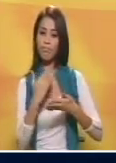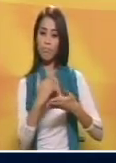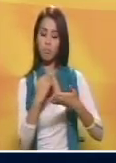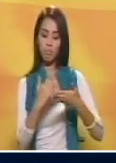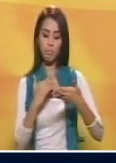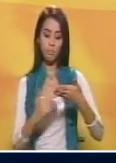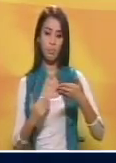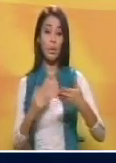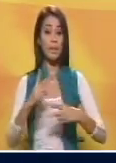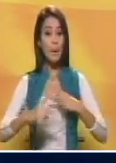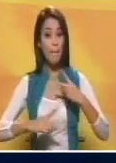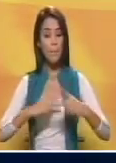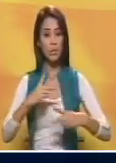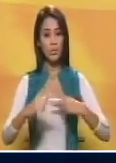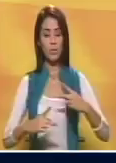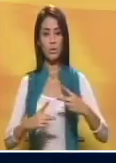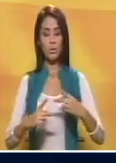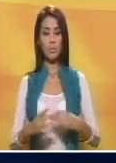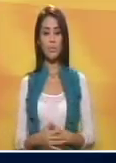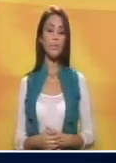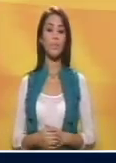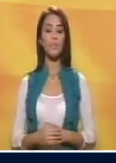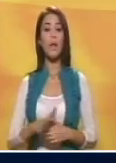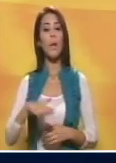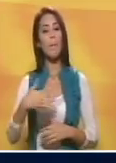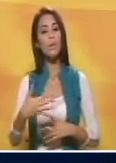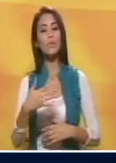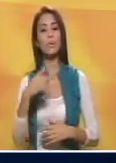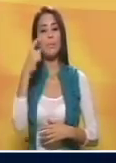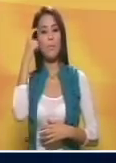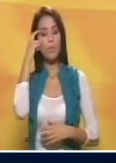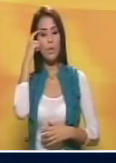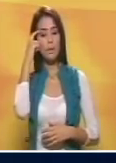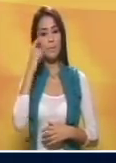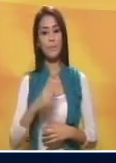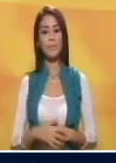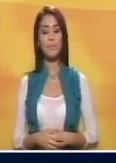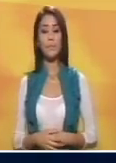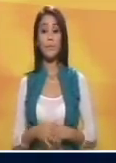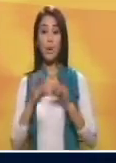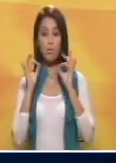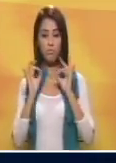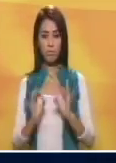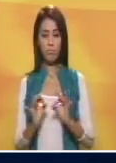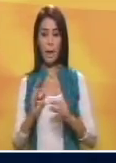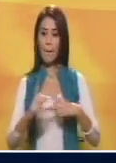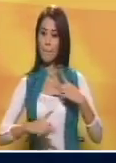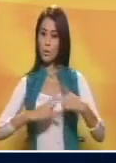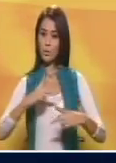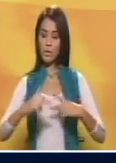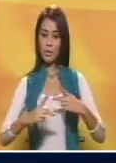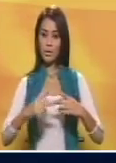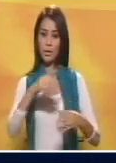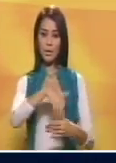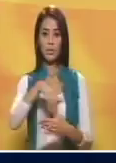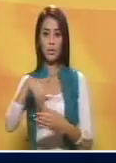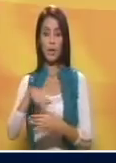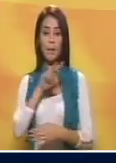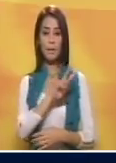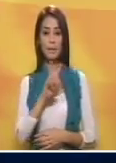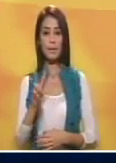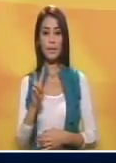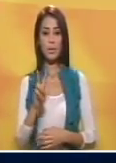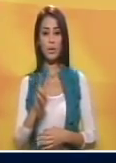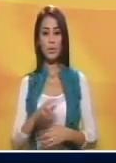en proceso de realizarse en los próximos días, que garantizan el proceso electoral del 22